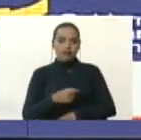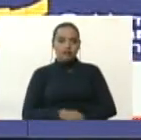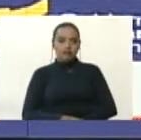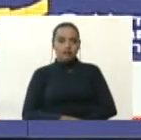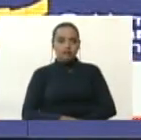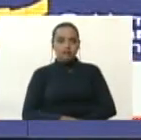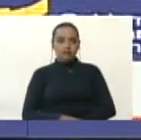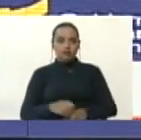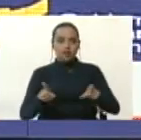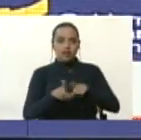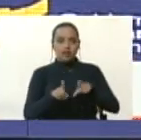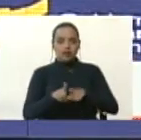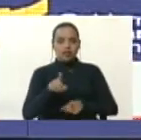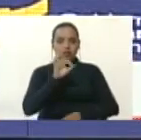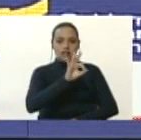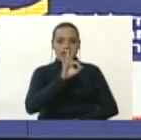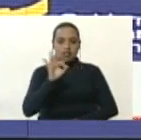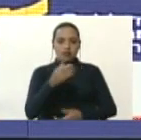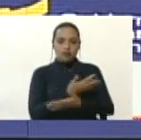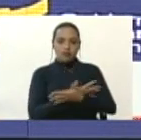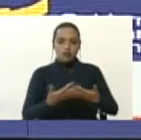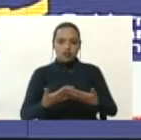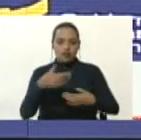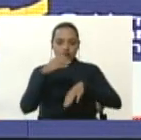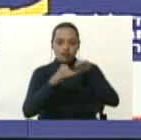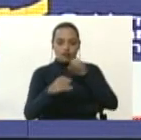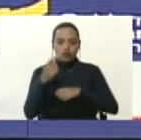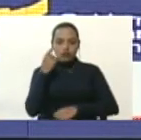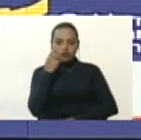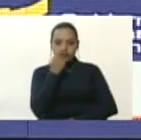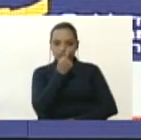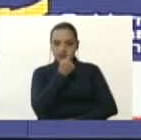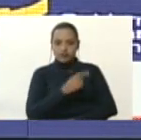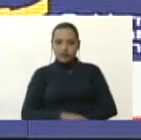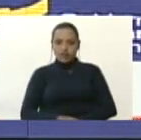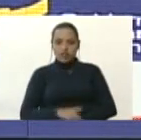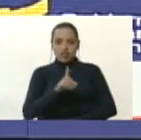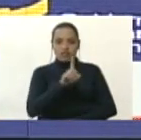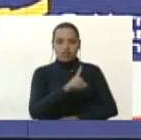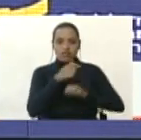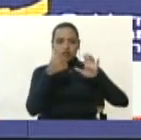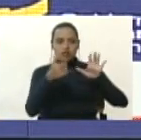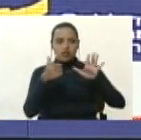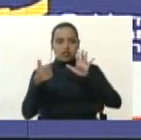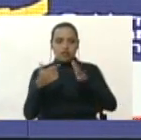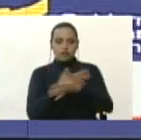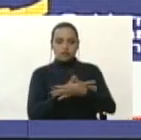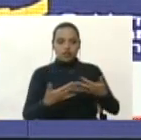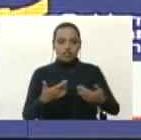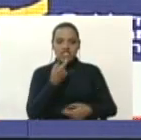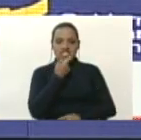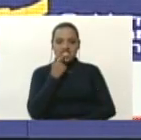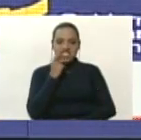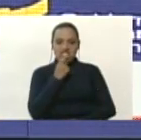Igualmente, 33 millones de consultas oftalmológicas, 166 millones